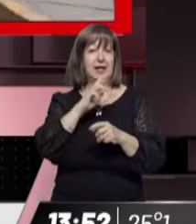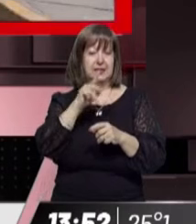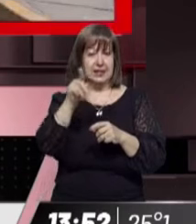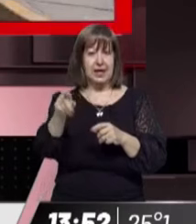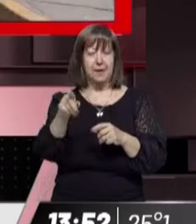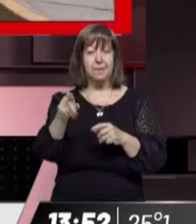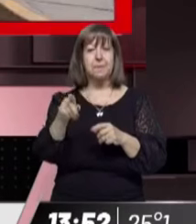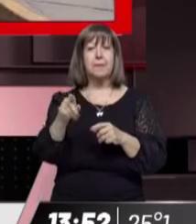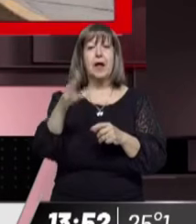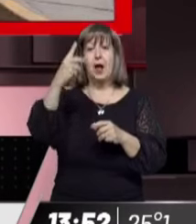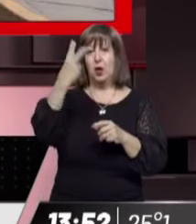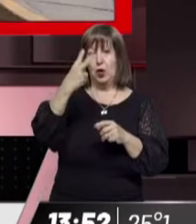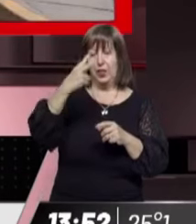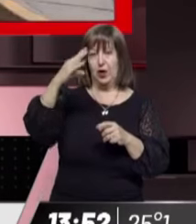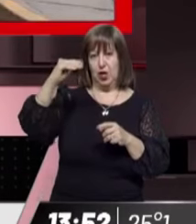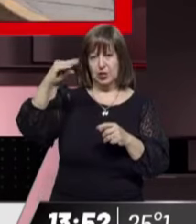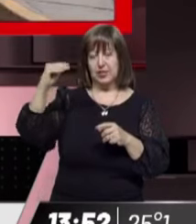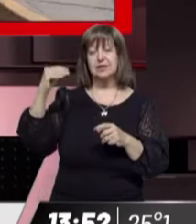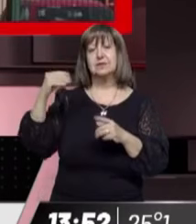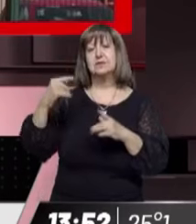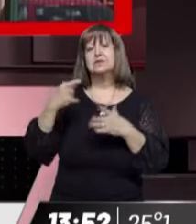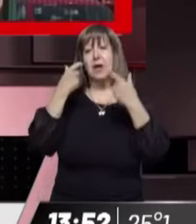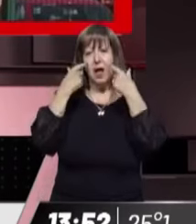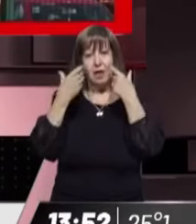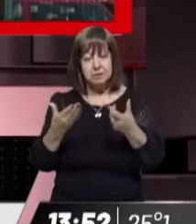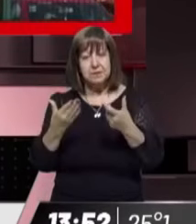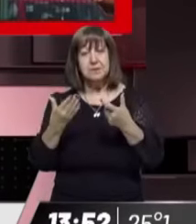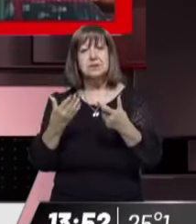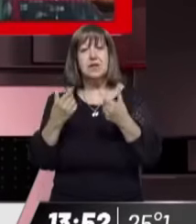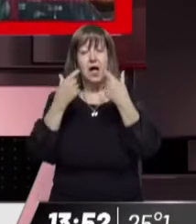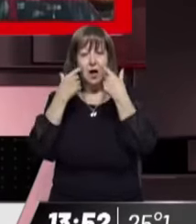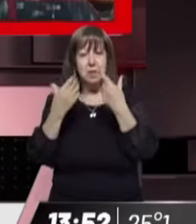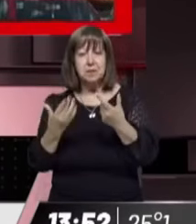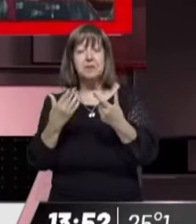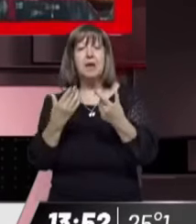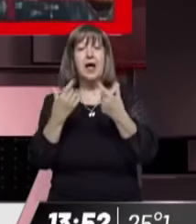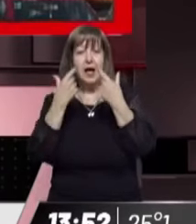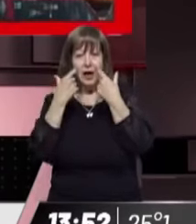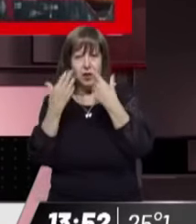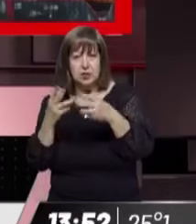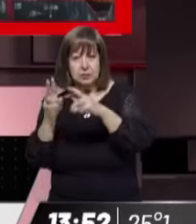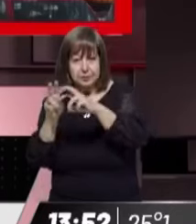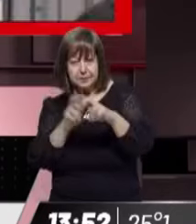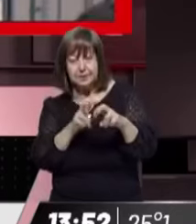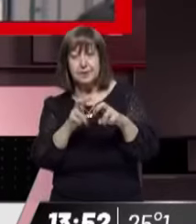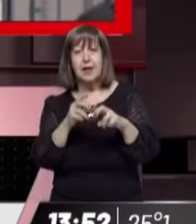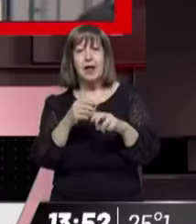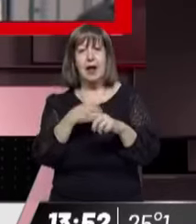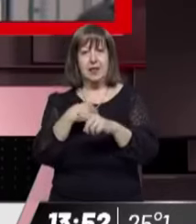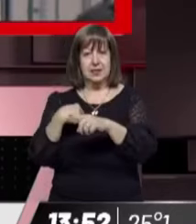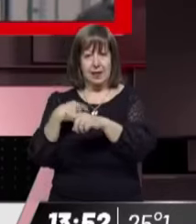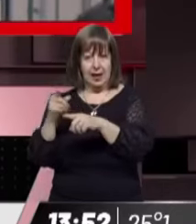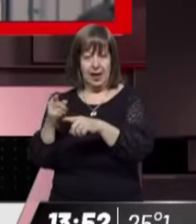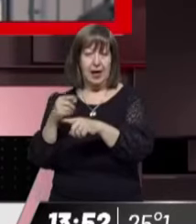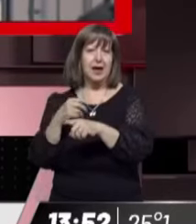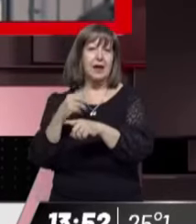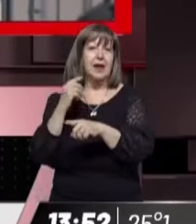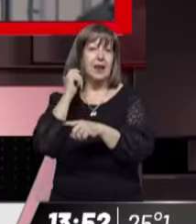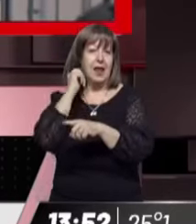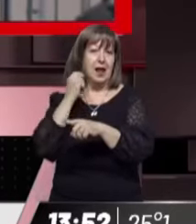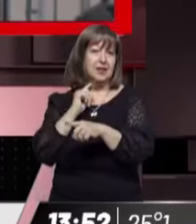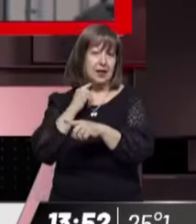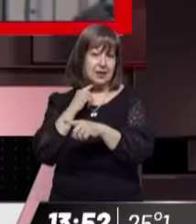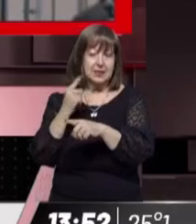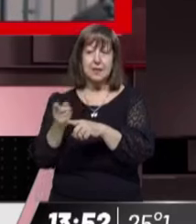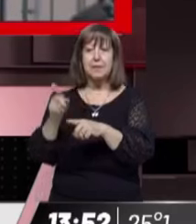Ingresan los dos anoche, se hacen los controles, el ginecobstétrico por la guardia ginecobstétrica a la mamá y